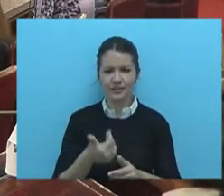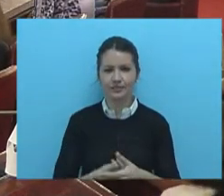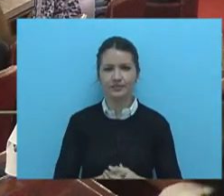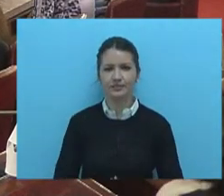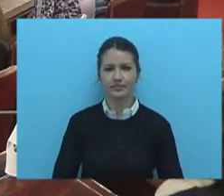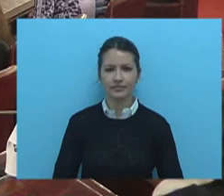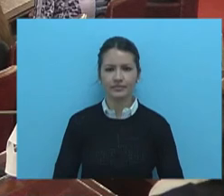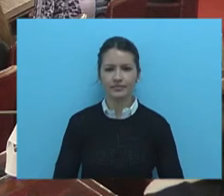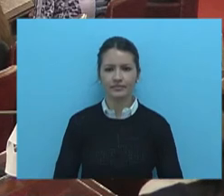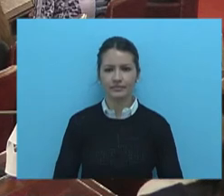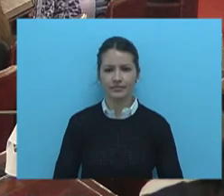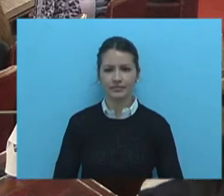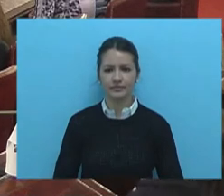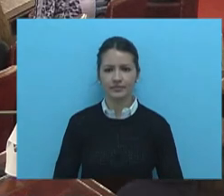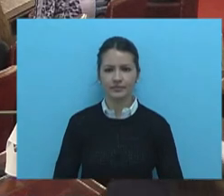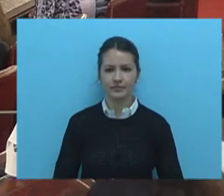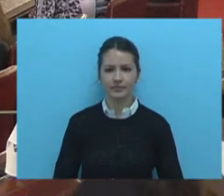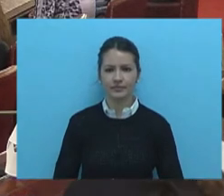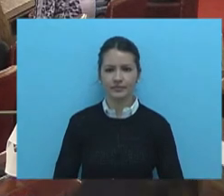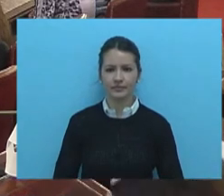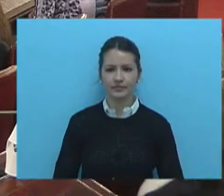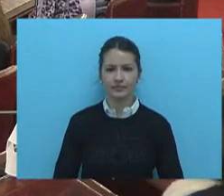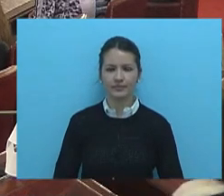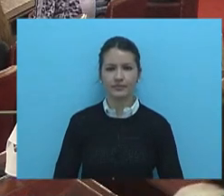Sí. Dale, ahí. En una de las...